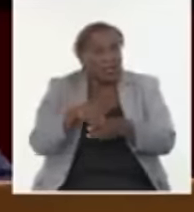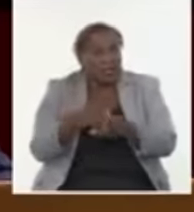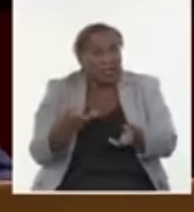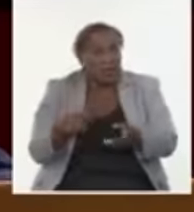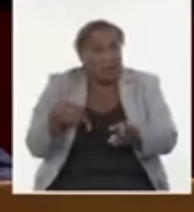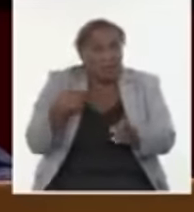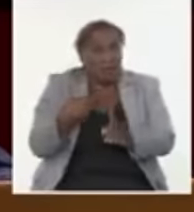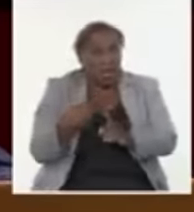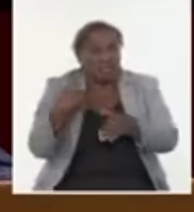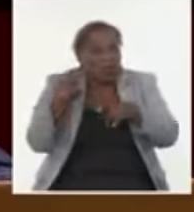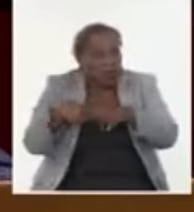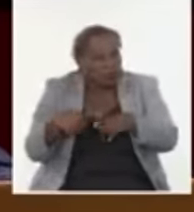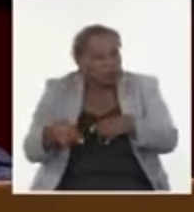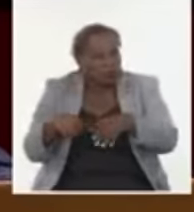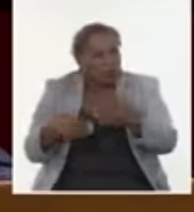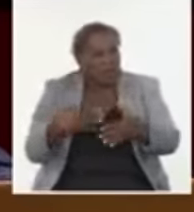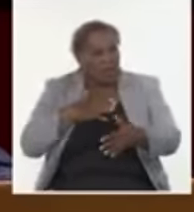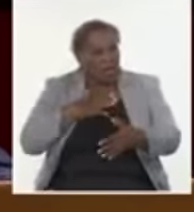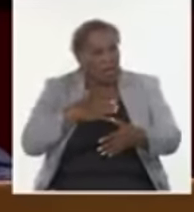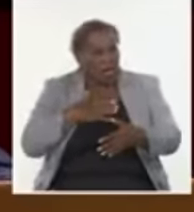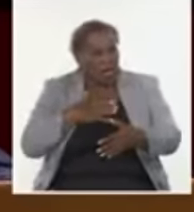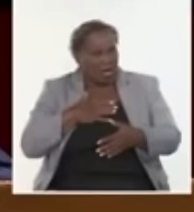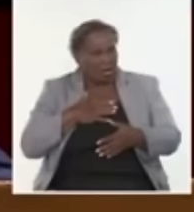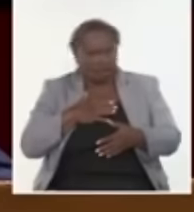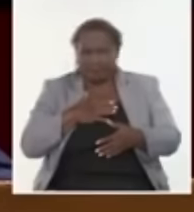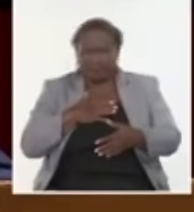subjetivos en el territorio nacional.